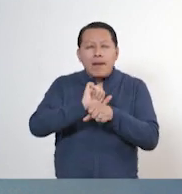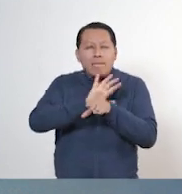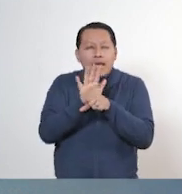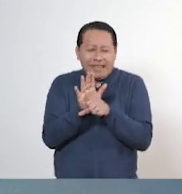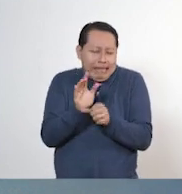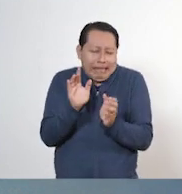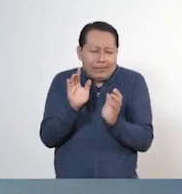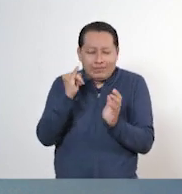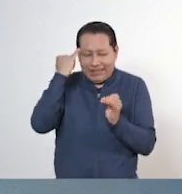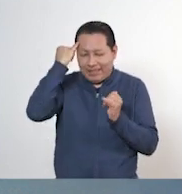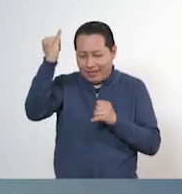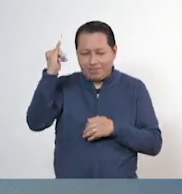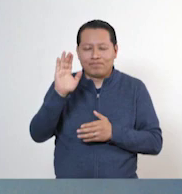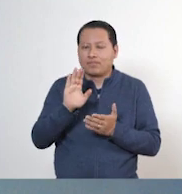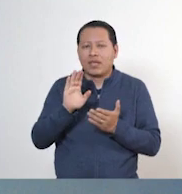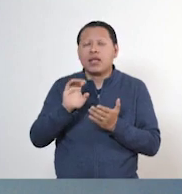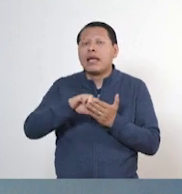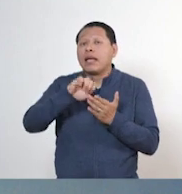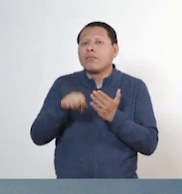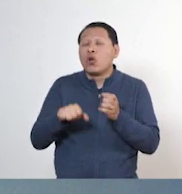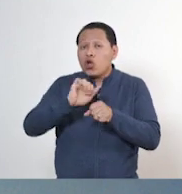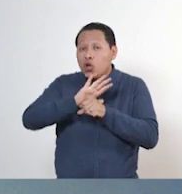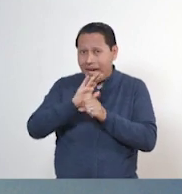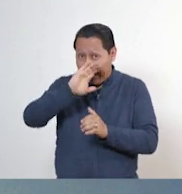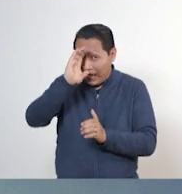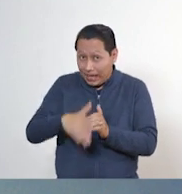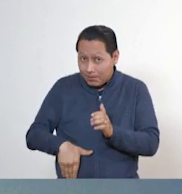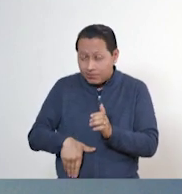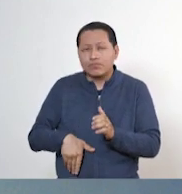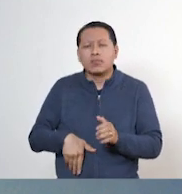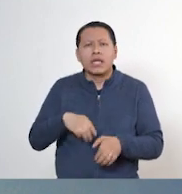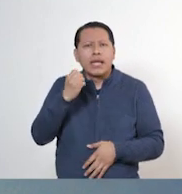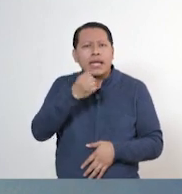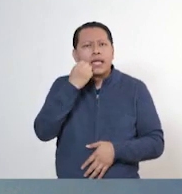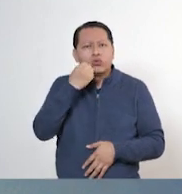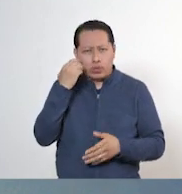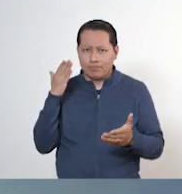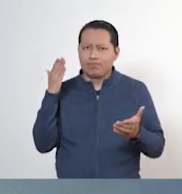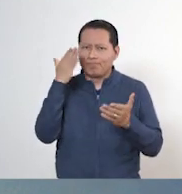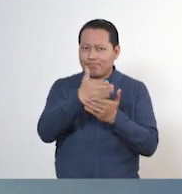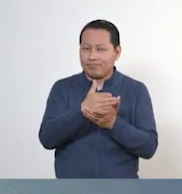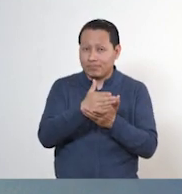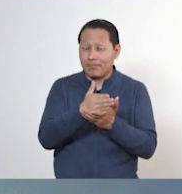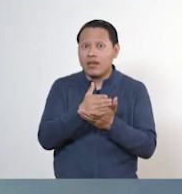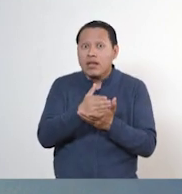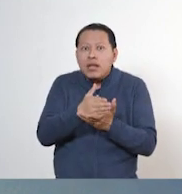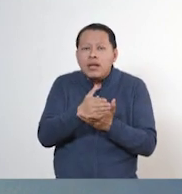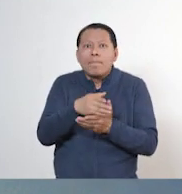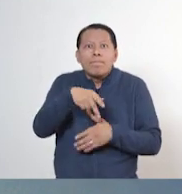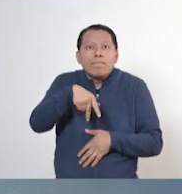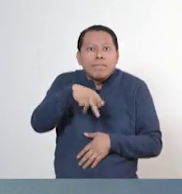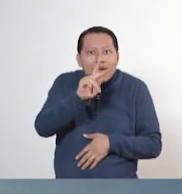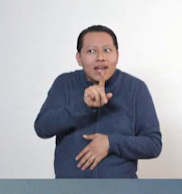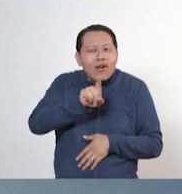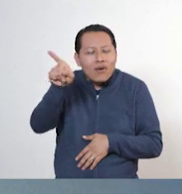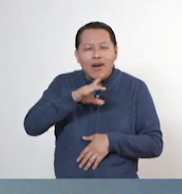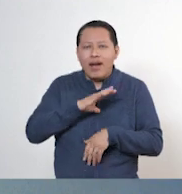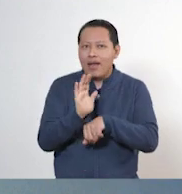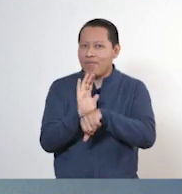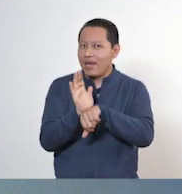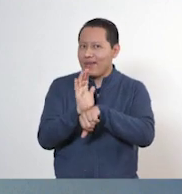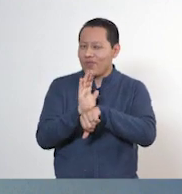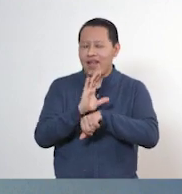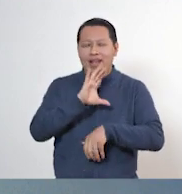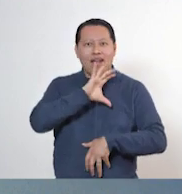y tienes que realizar tus actividades de la escuela, pero también van a pasar una película que te gusta muchísimo. Uy.